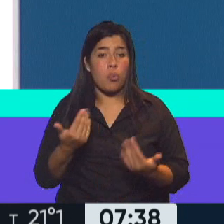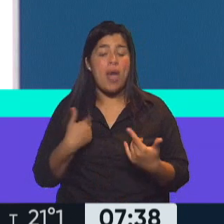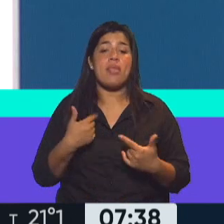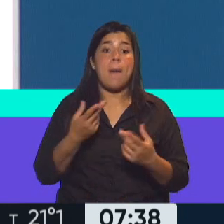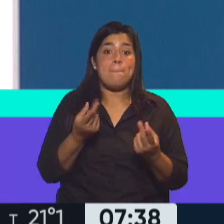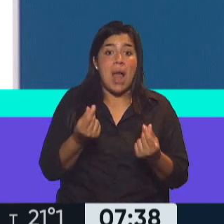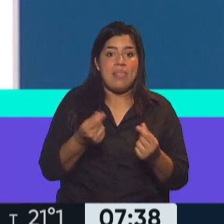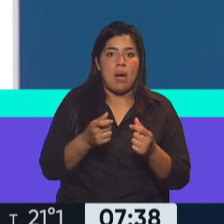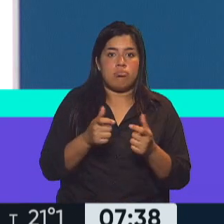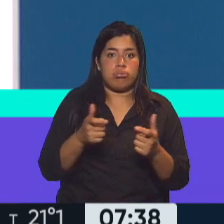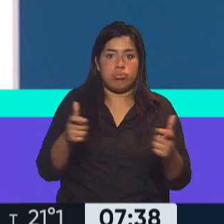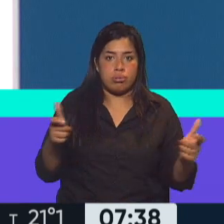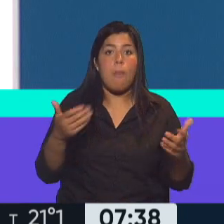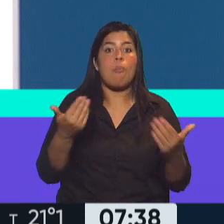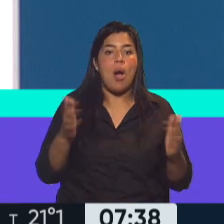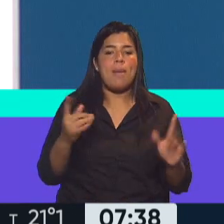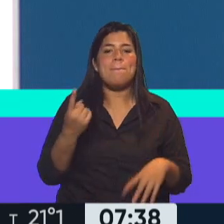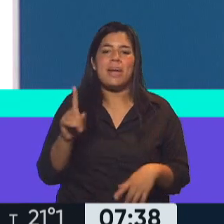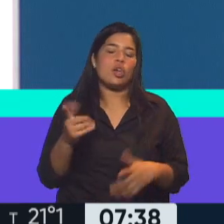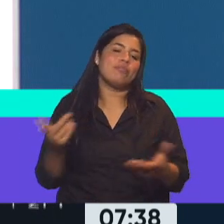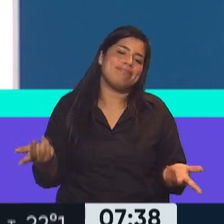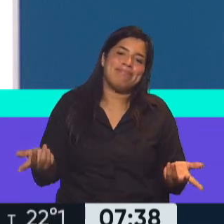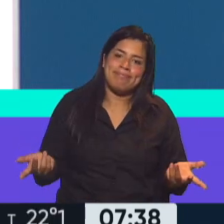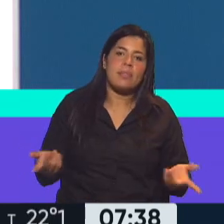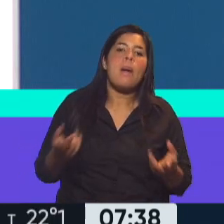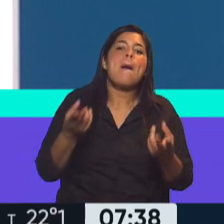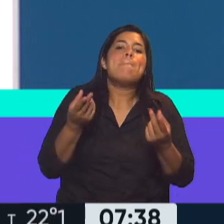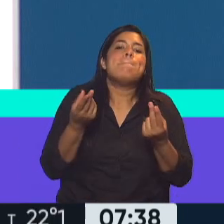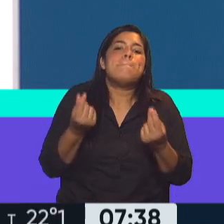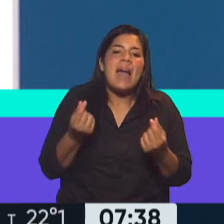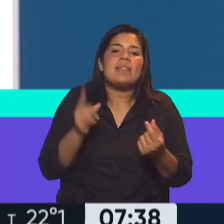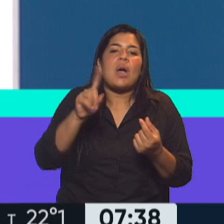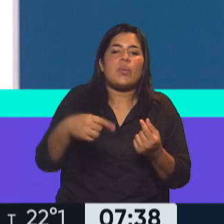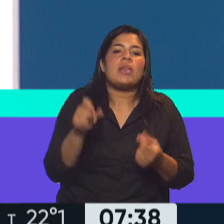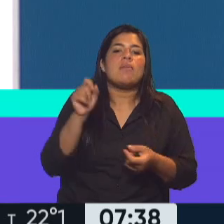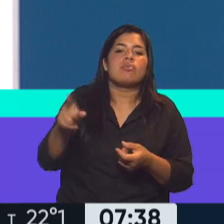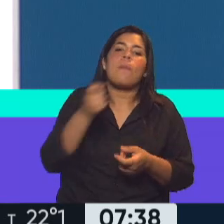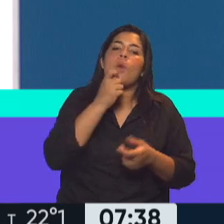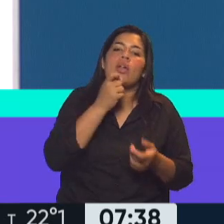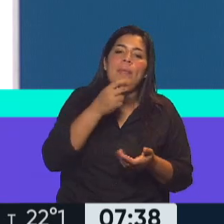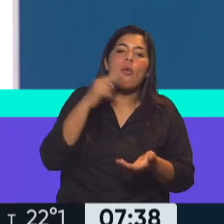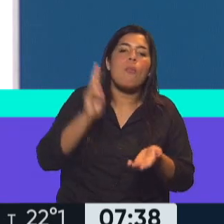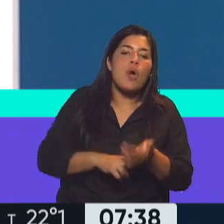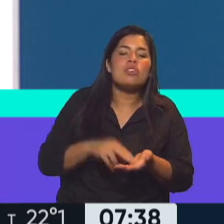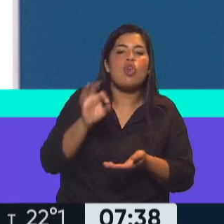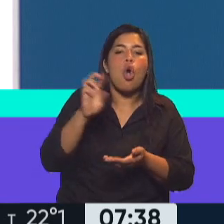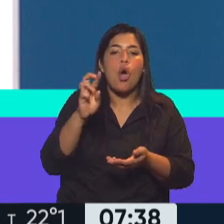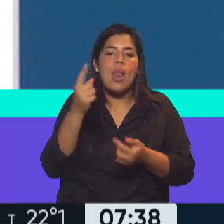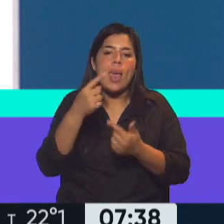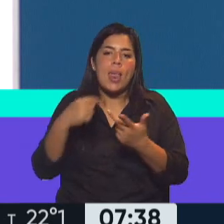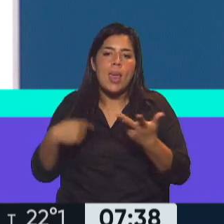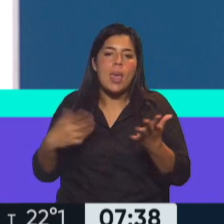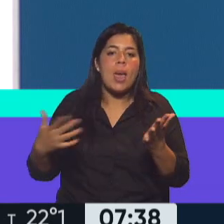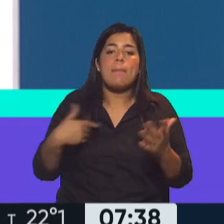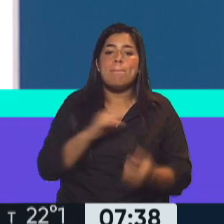que tiene que ver con los ingresos del Estado, que eso te surge a raíz de cambios impositivos, por ejemplo, ahí el Poder Ejecutivo no puede hacer